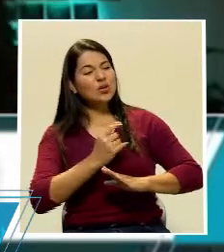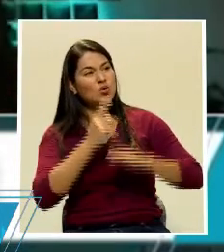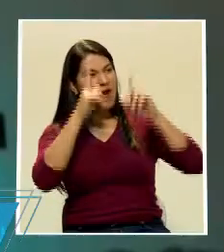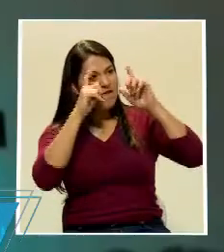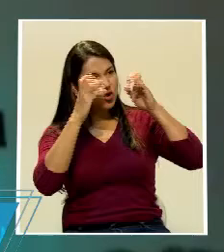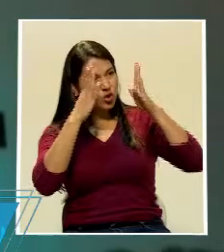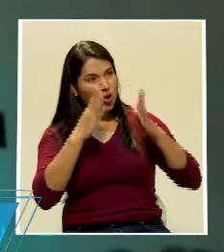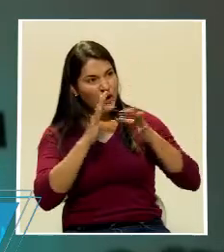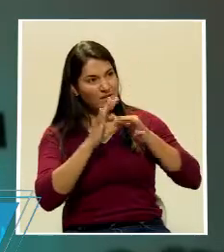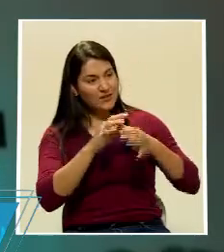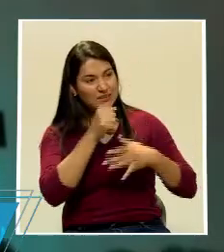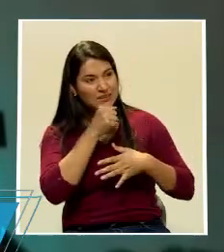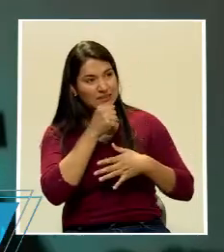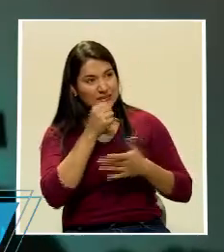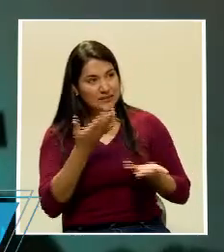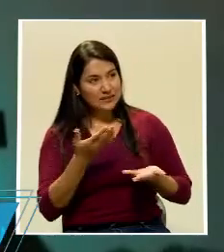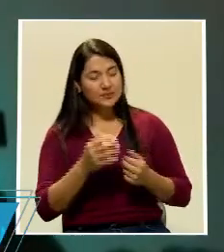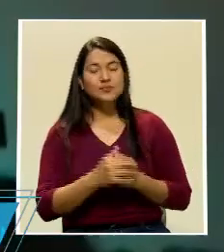Bueno,